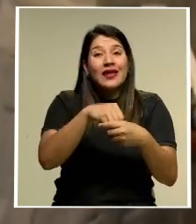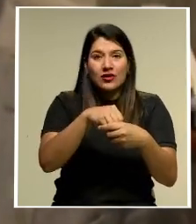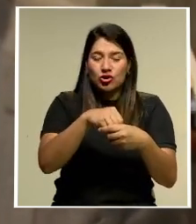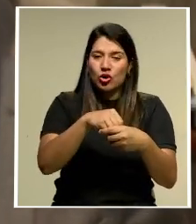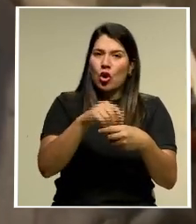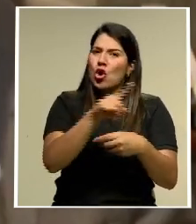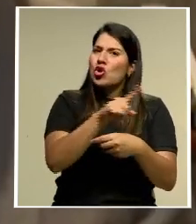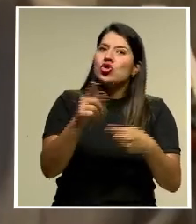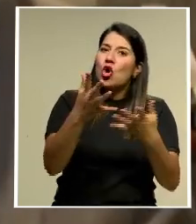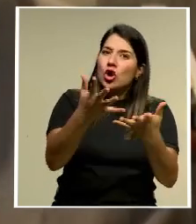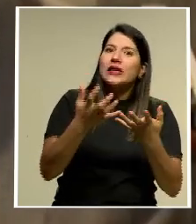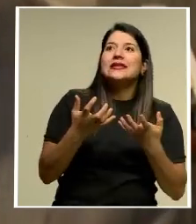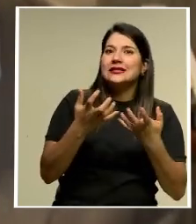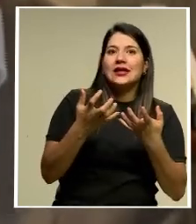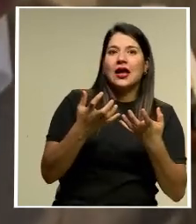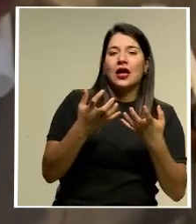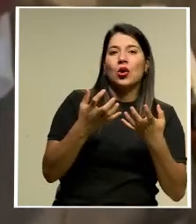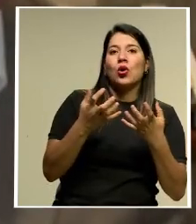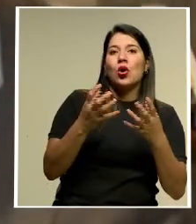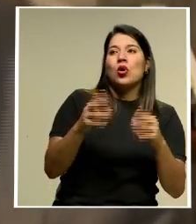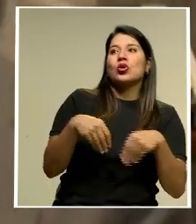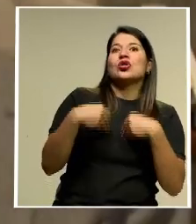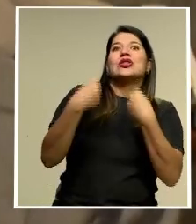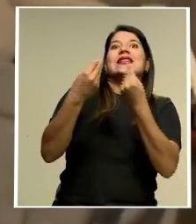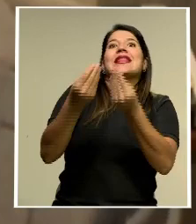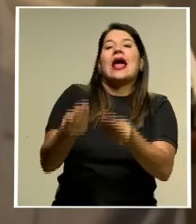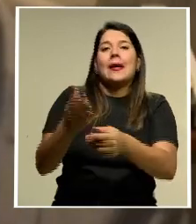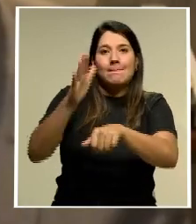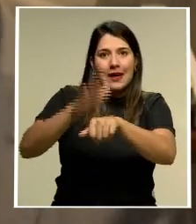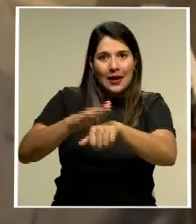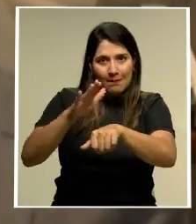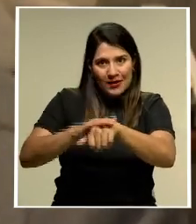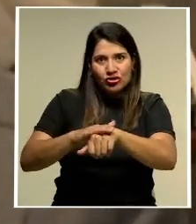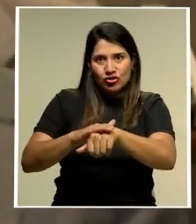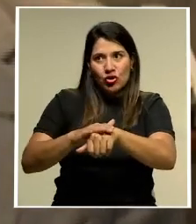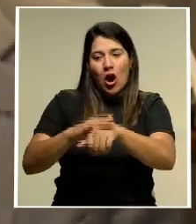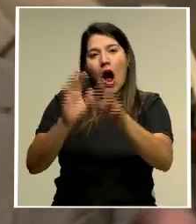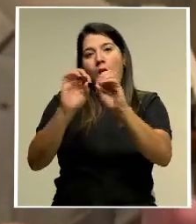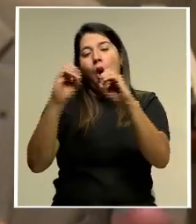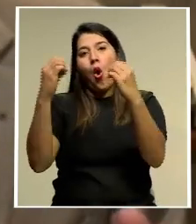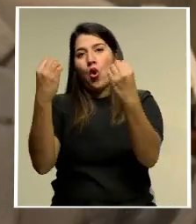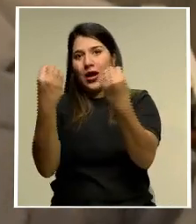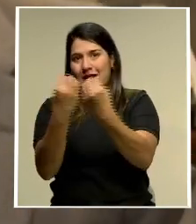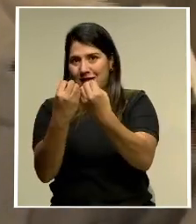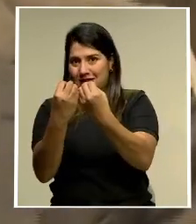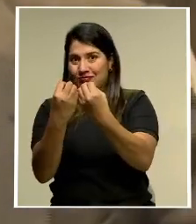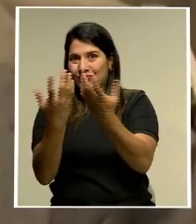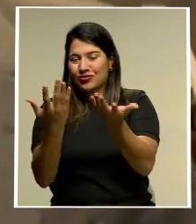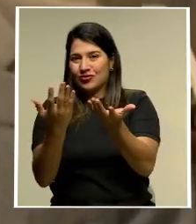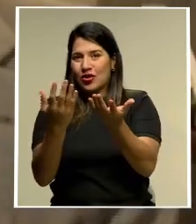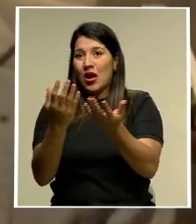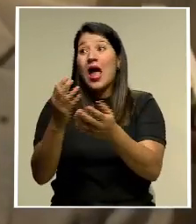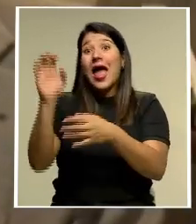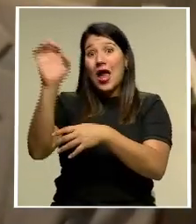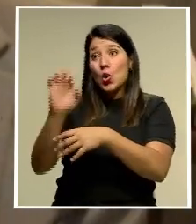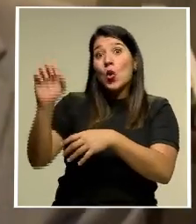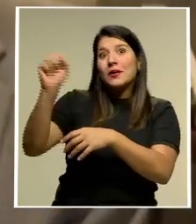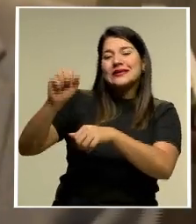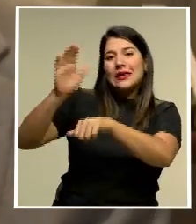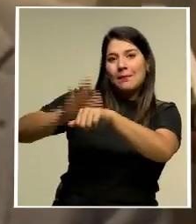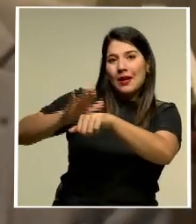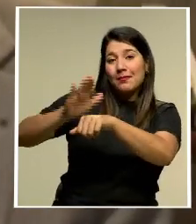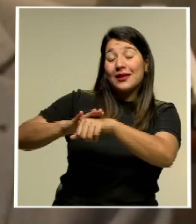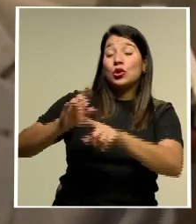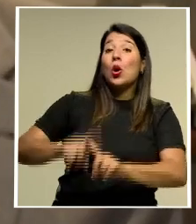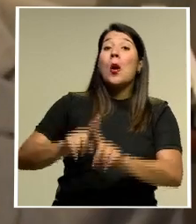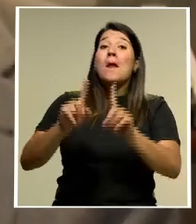a ceder algunas competencias a los órganos regionales, como sí ocurre en Europa. Nunca, pero aún así había un impulso. Ese impulso, como decía